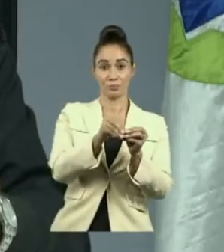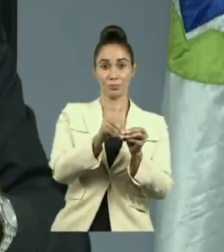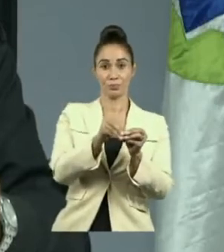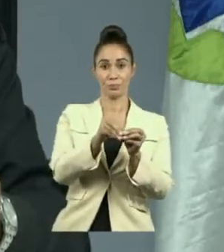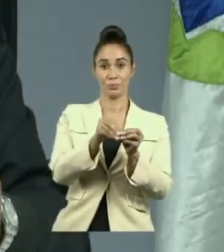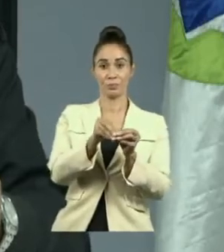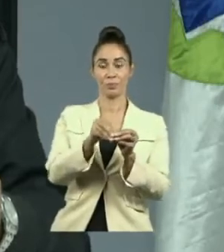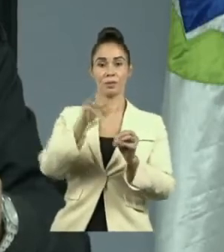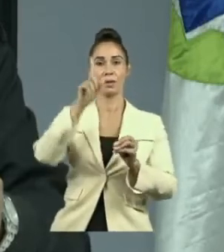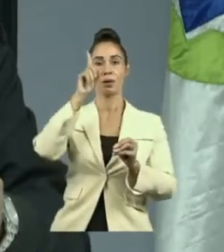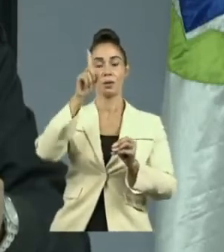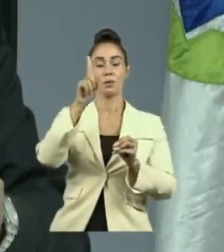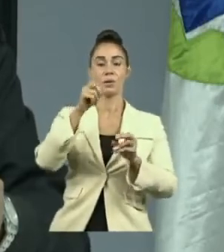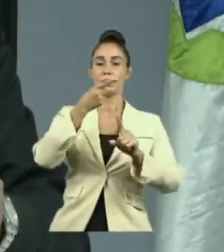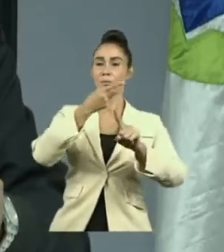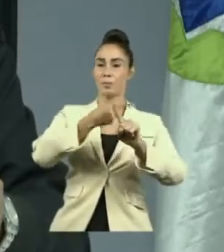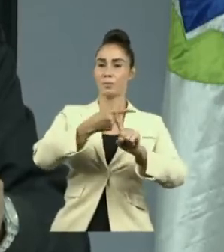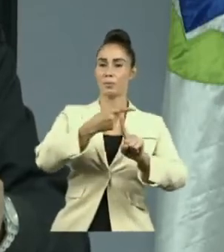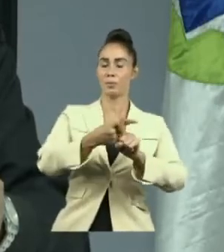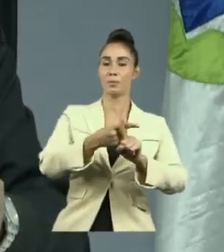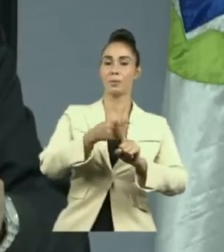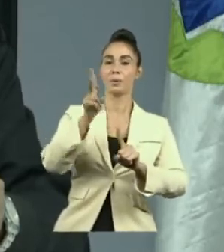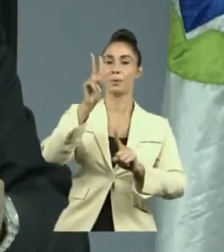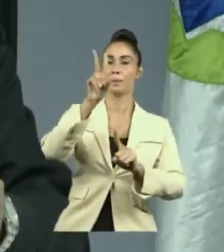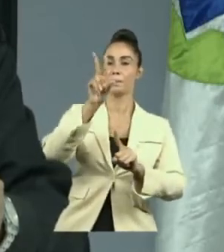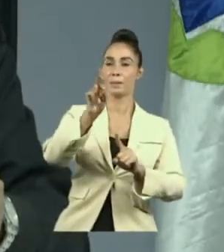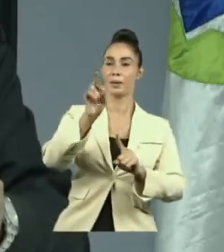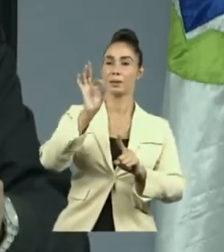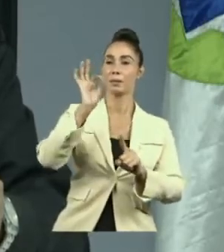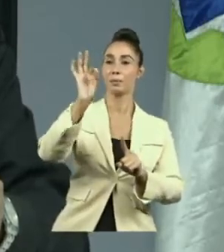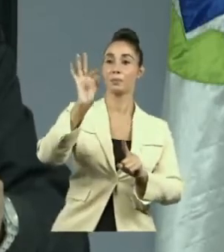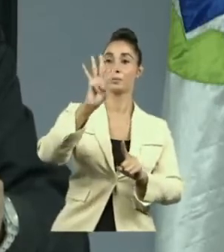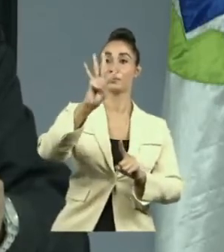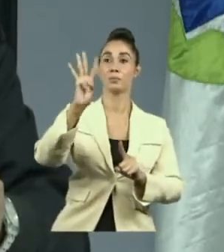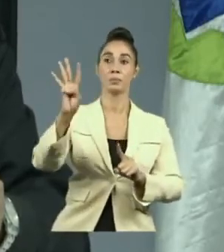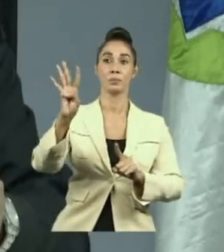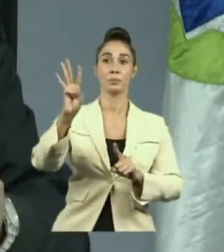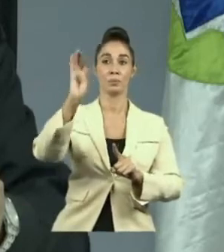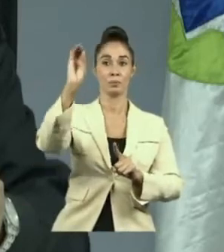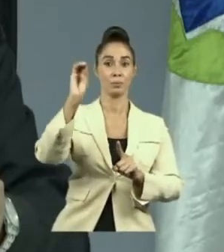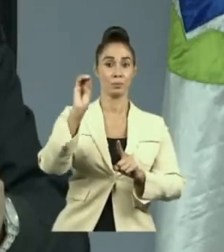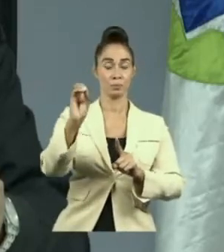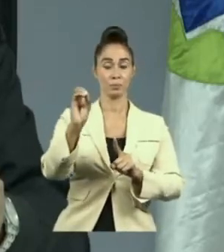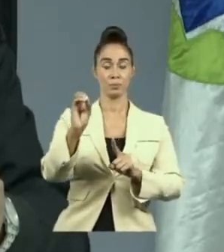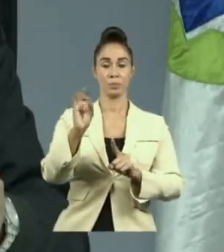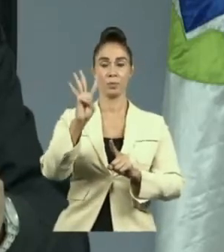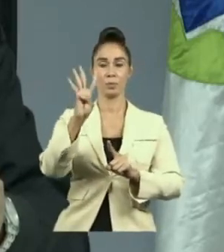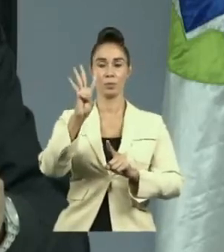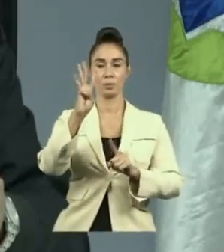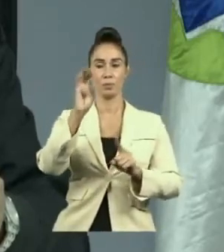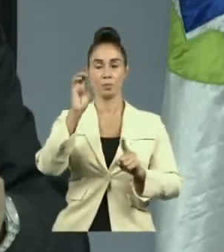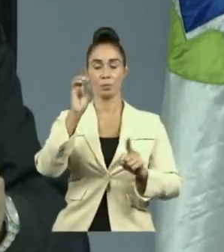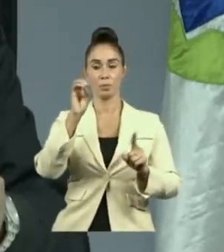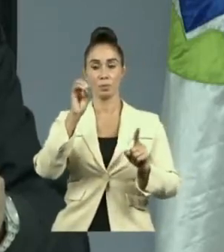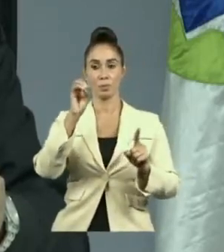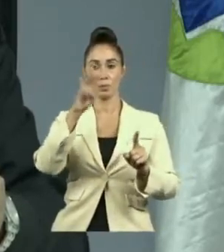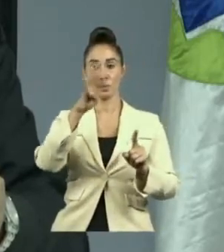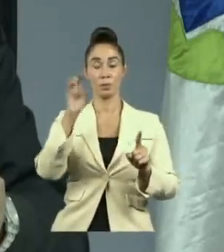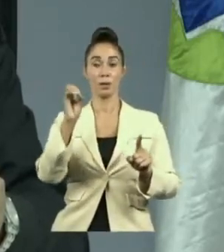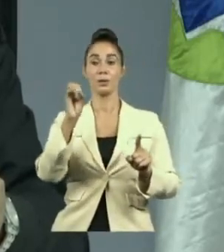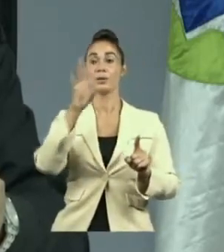una tasa de positividad de 20.44 con 476